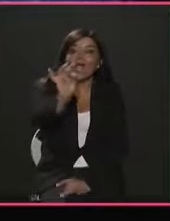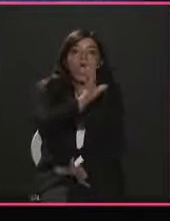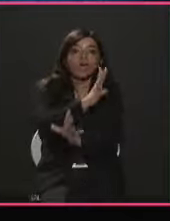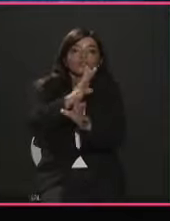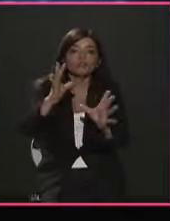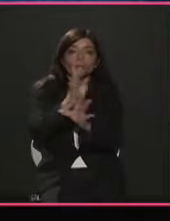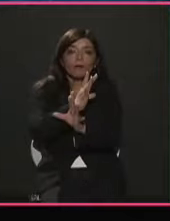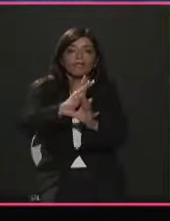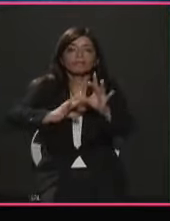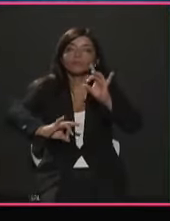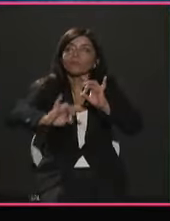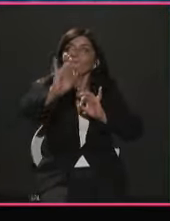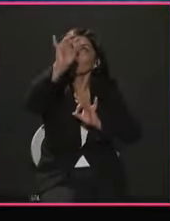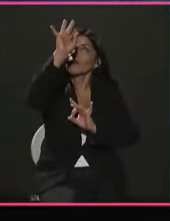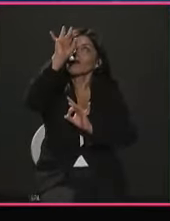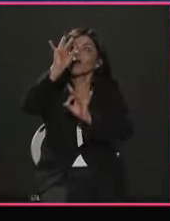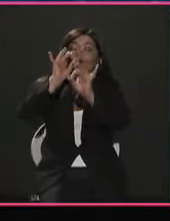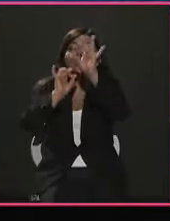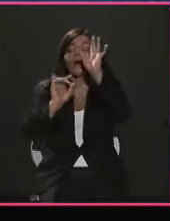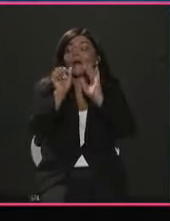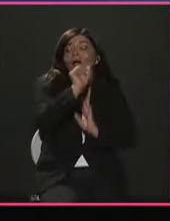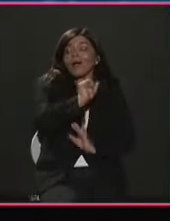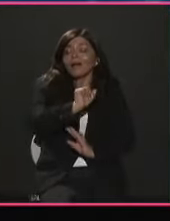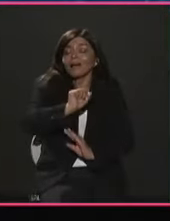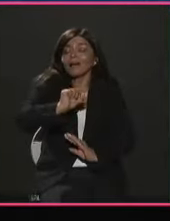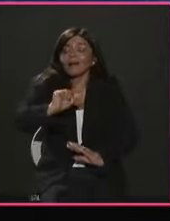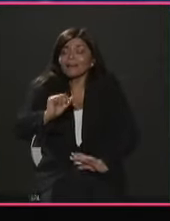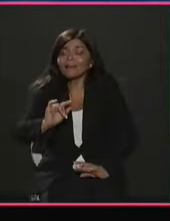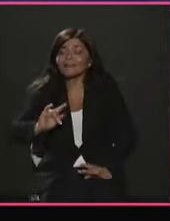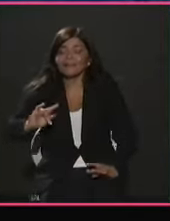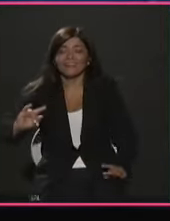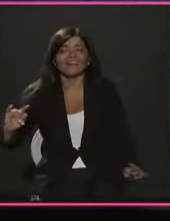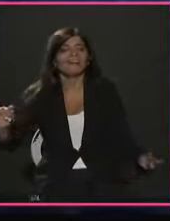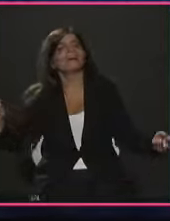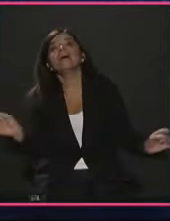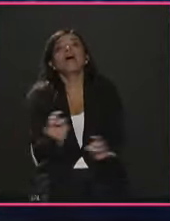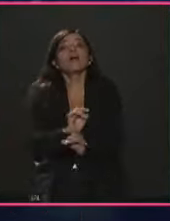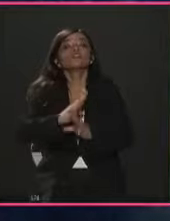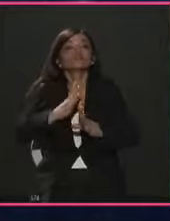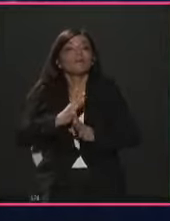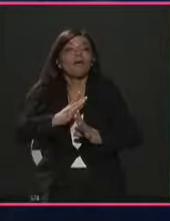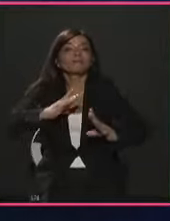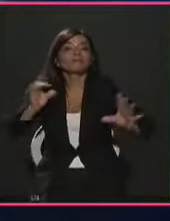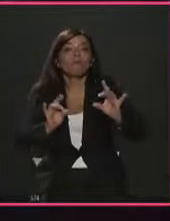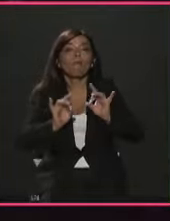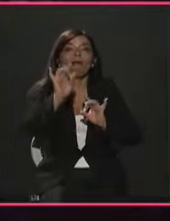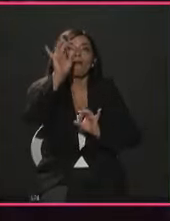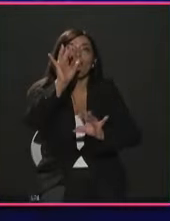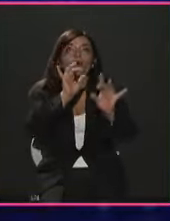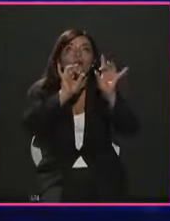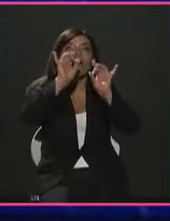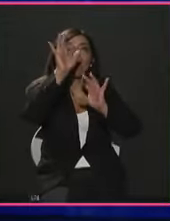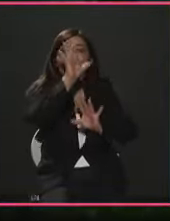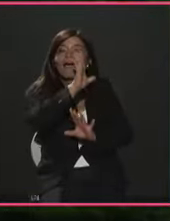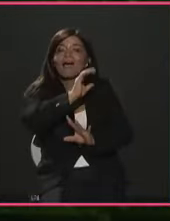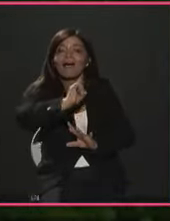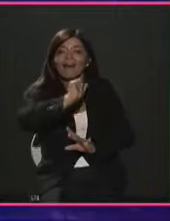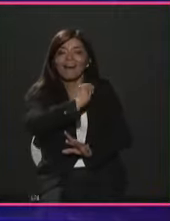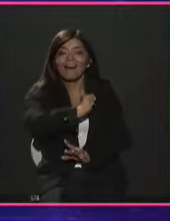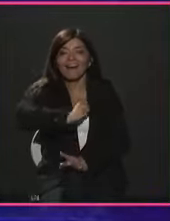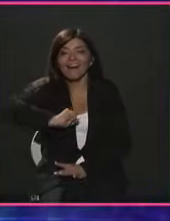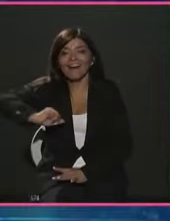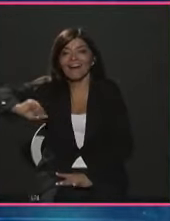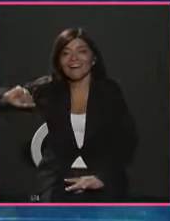Noa super super Noa super super Noa